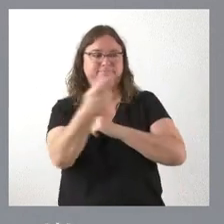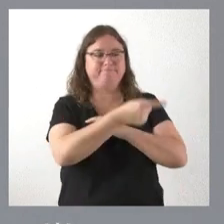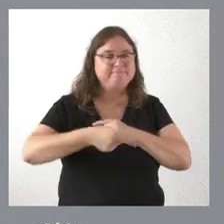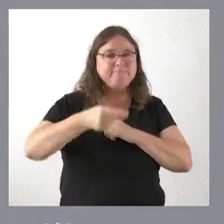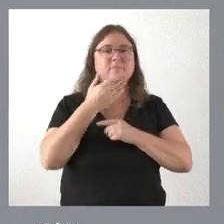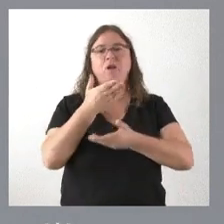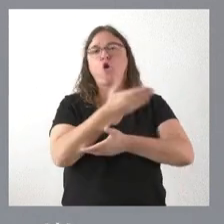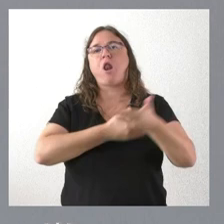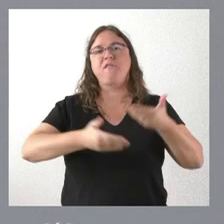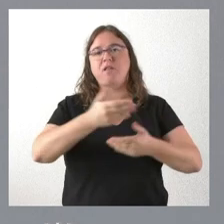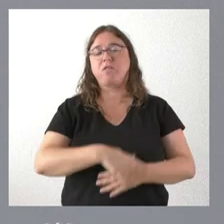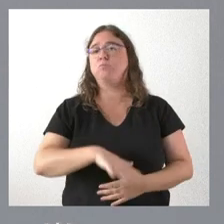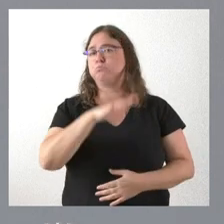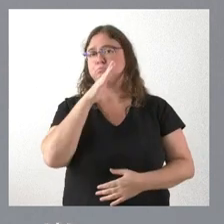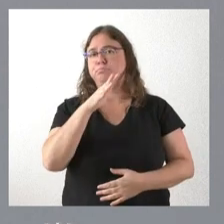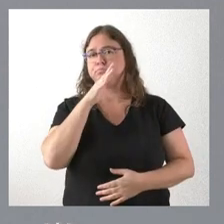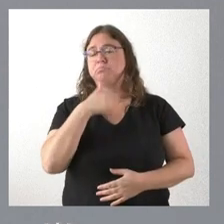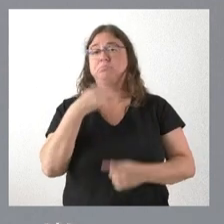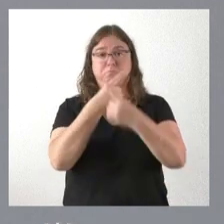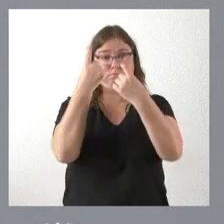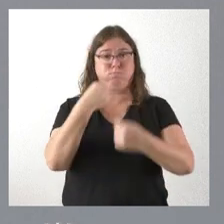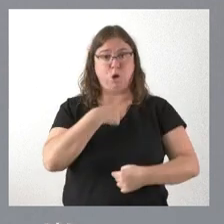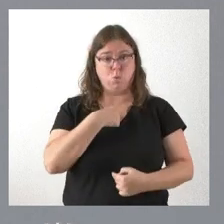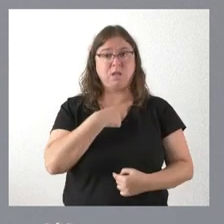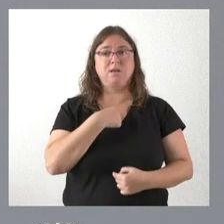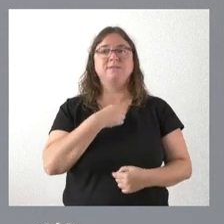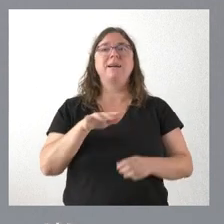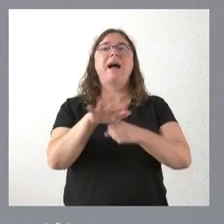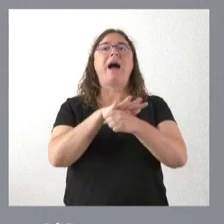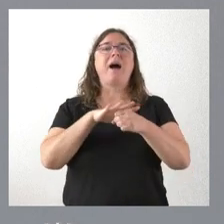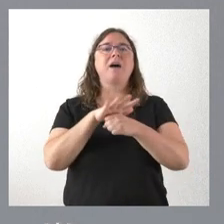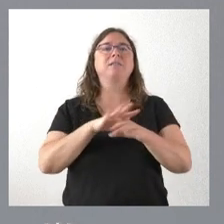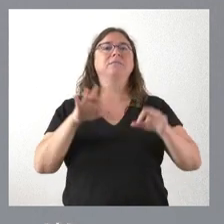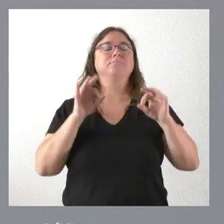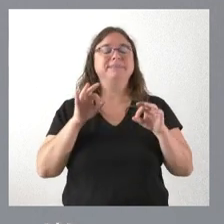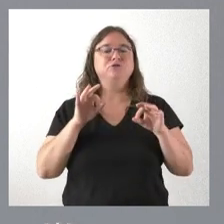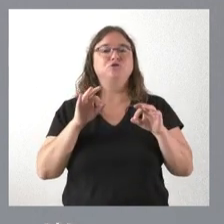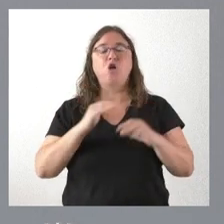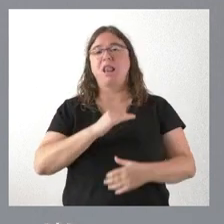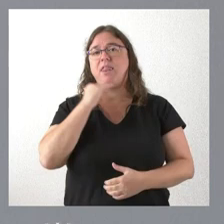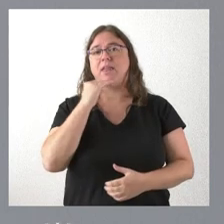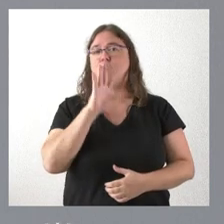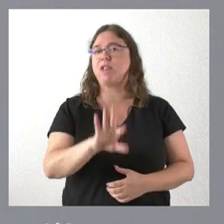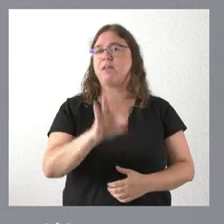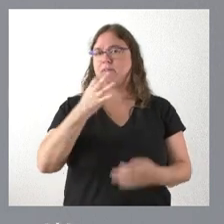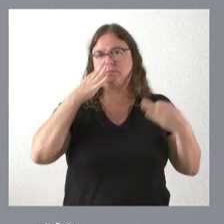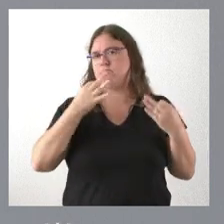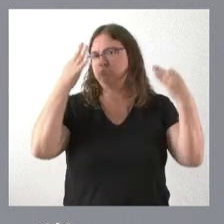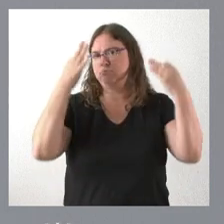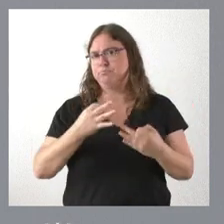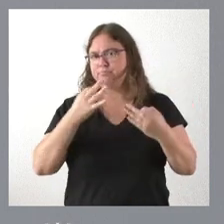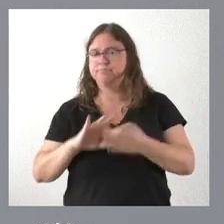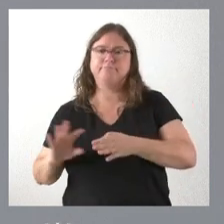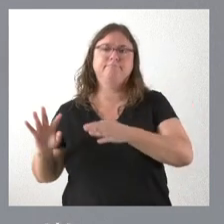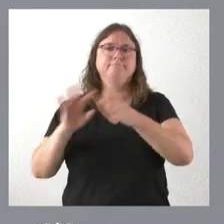esta colaboración y por tanto a la pregunta suya en el ámbito de Zamora la decisión es firme porque eso corresponde